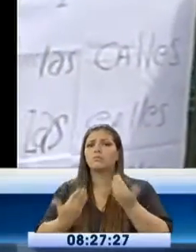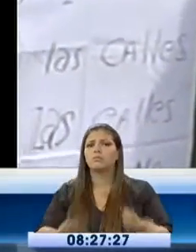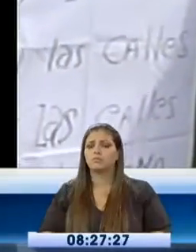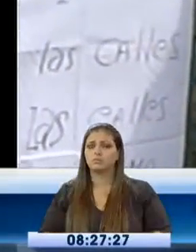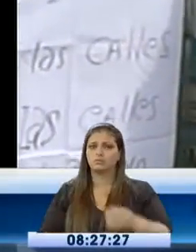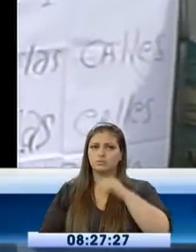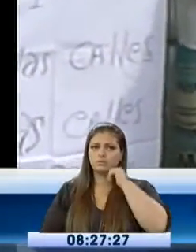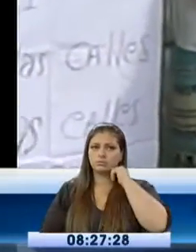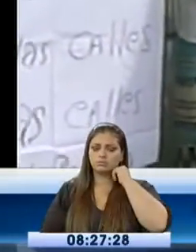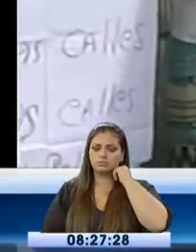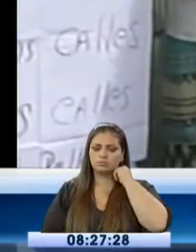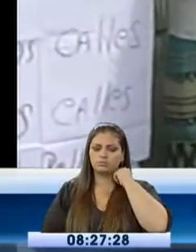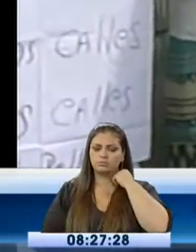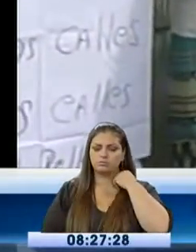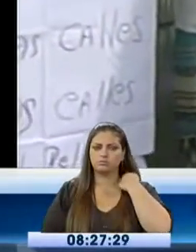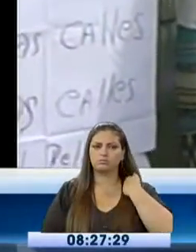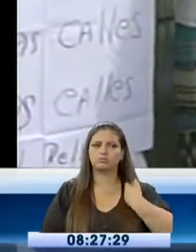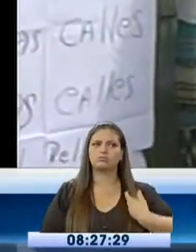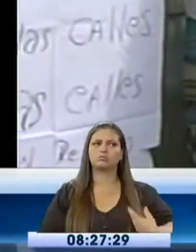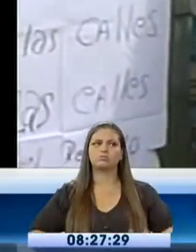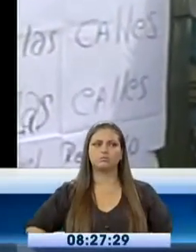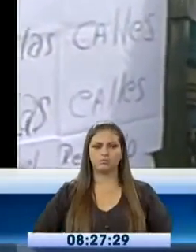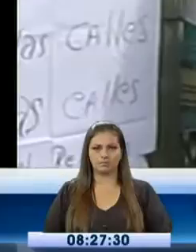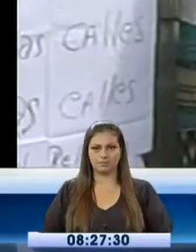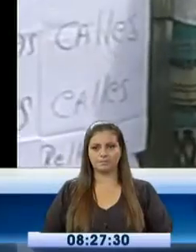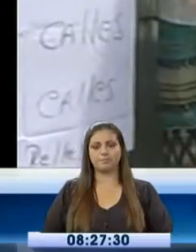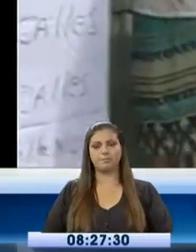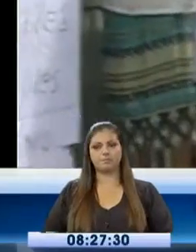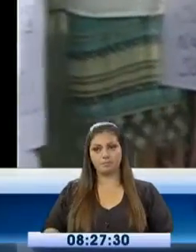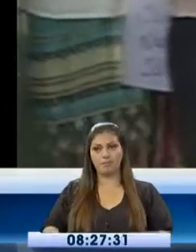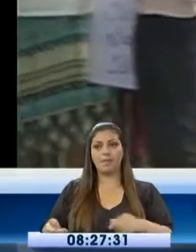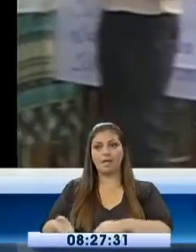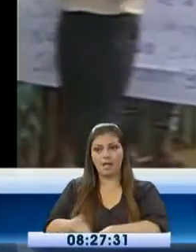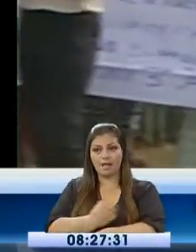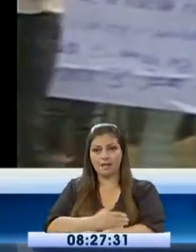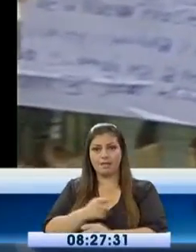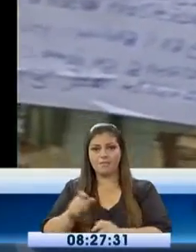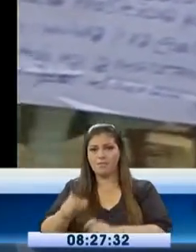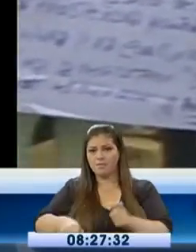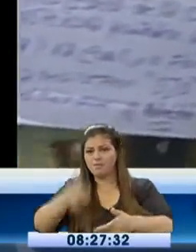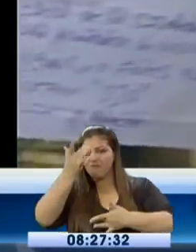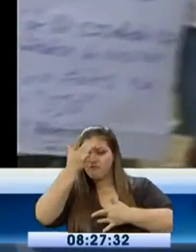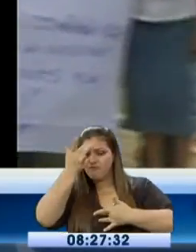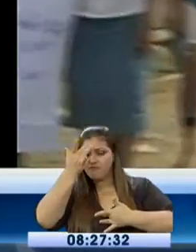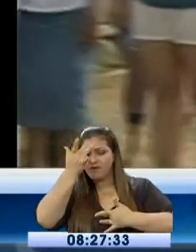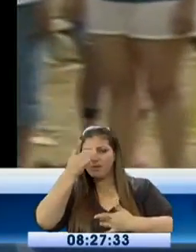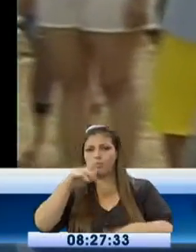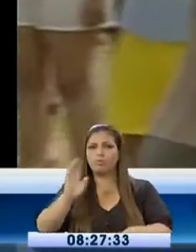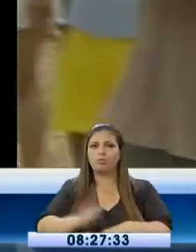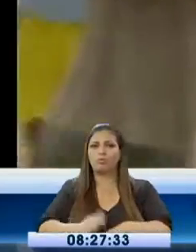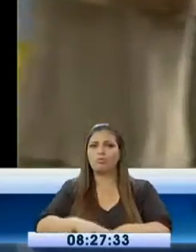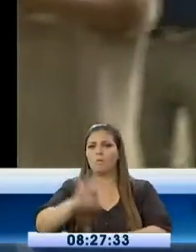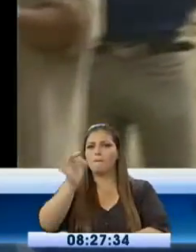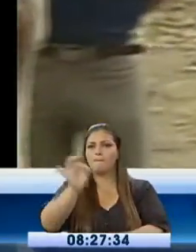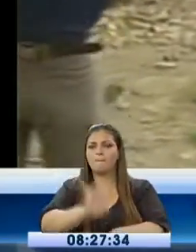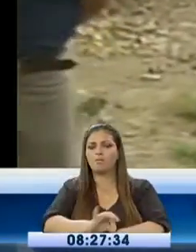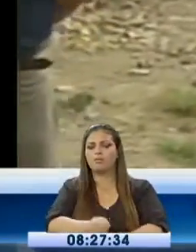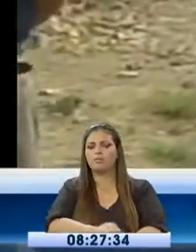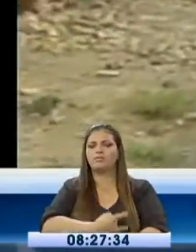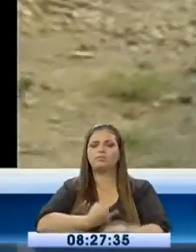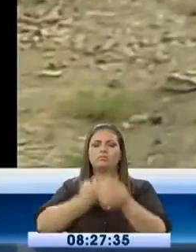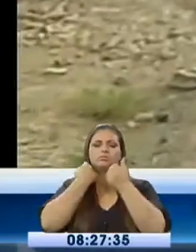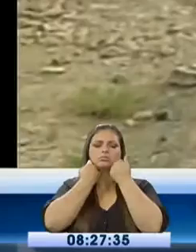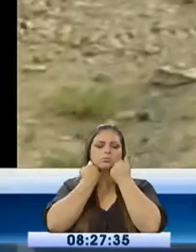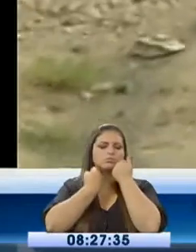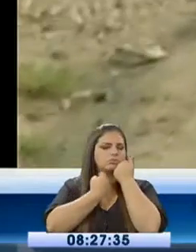Las enfermedades, cuéntenos un poco. Aquí ha habido dengue, ha habido muchas cosas porque no han venido la fumigación y al mismo tiempo todas